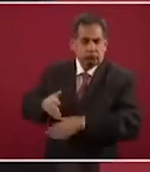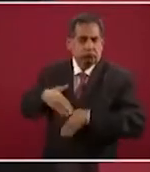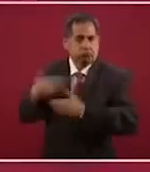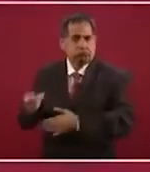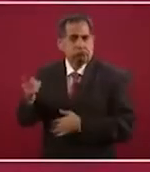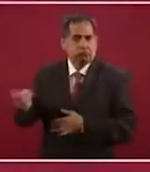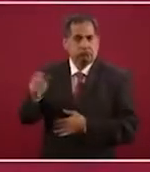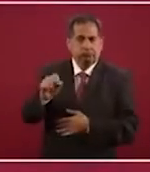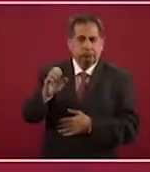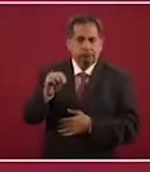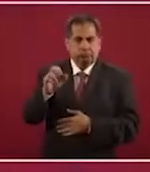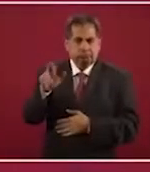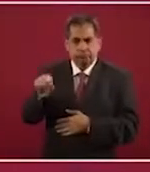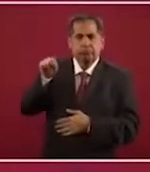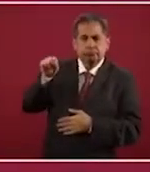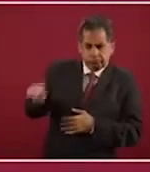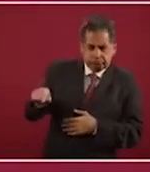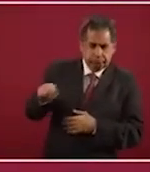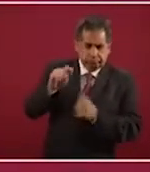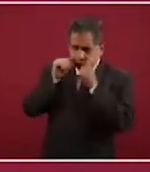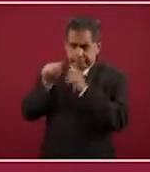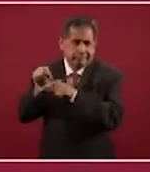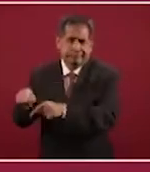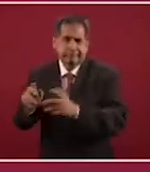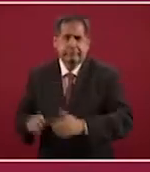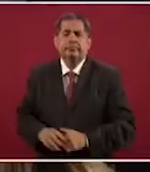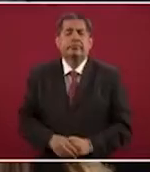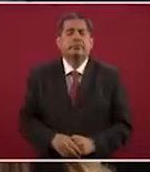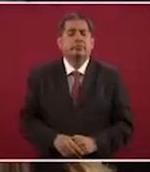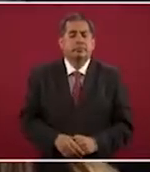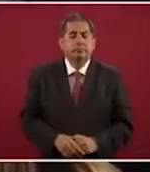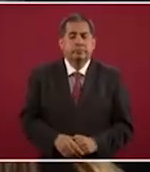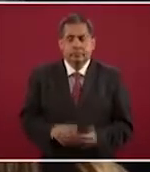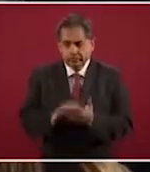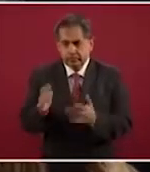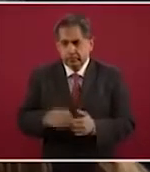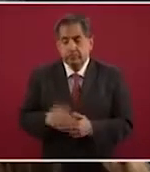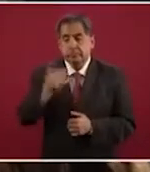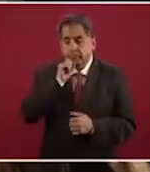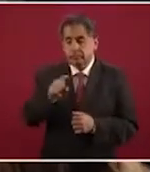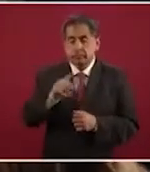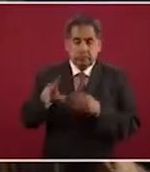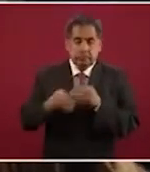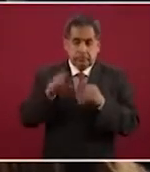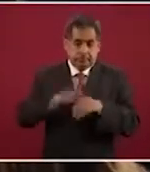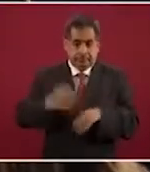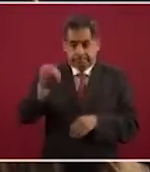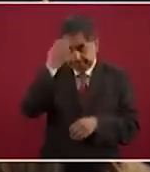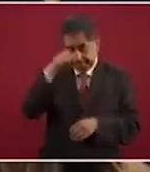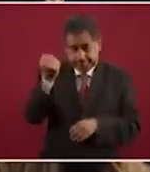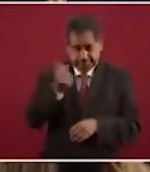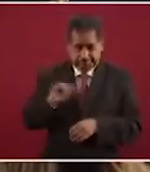confianza, que es la Secretaría de Marina. Gracias. Que además especializada